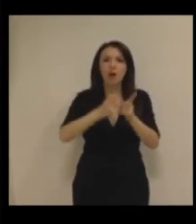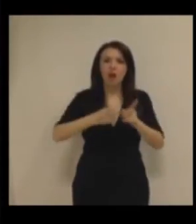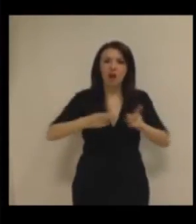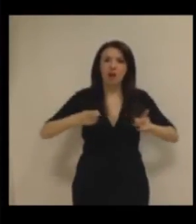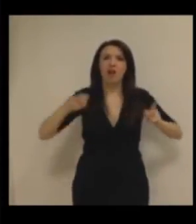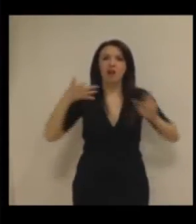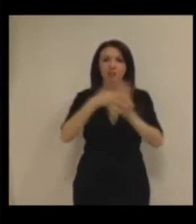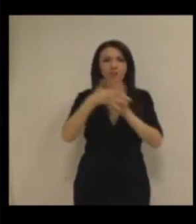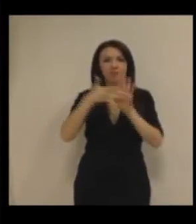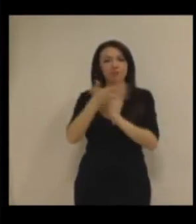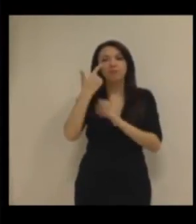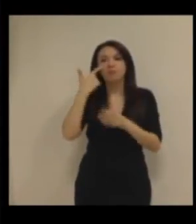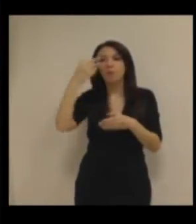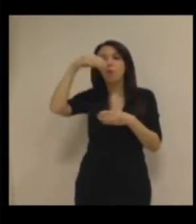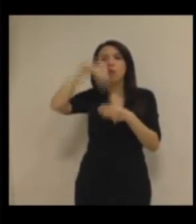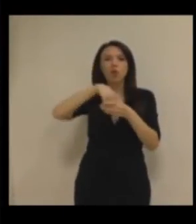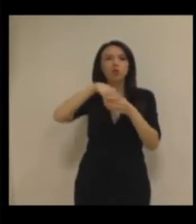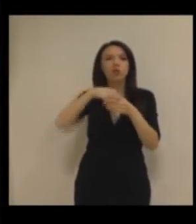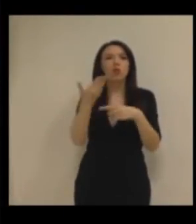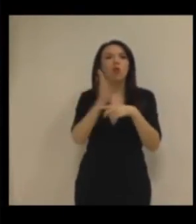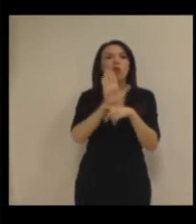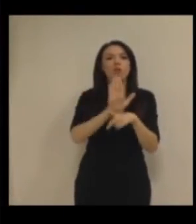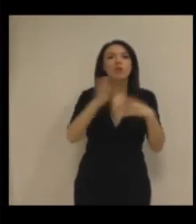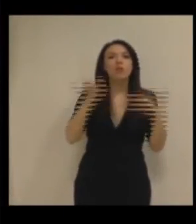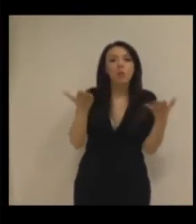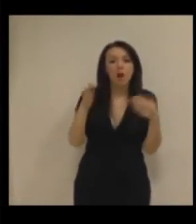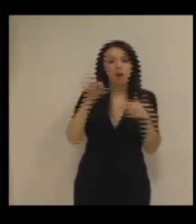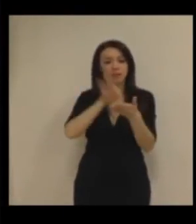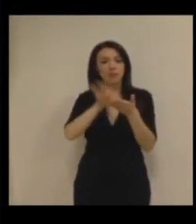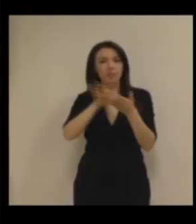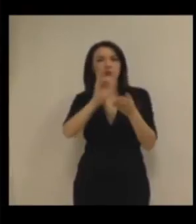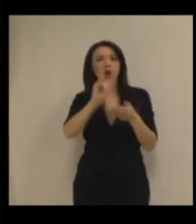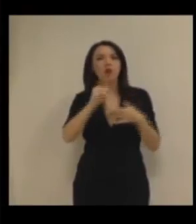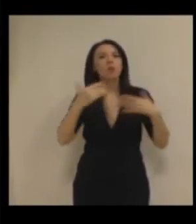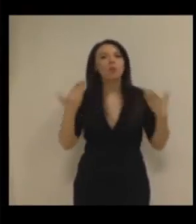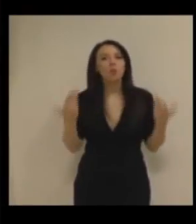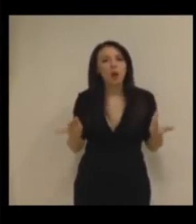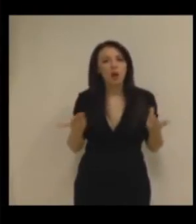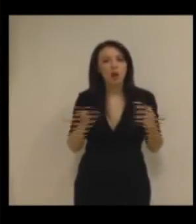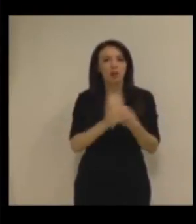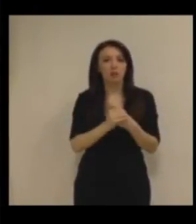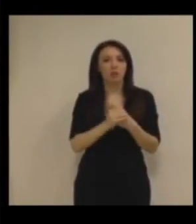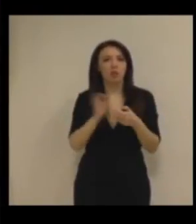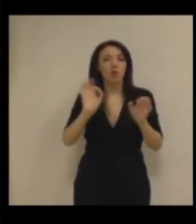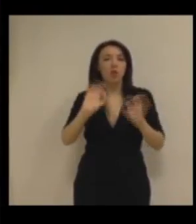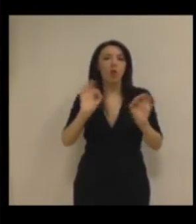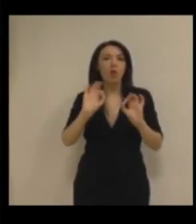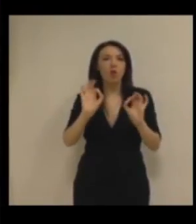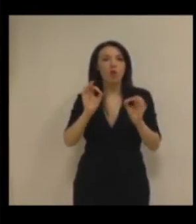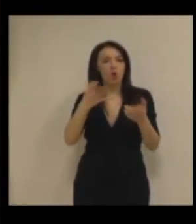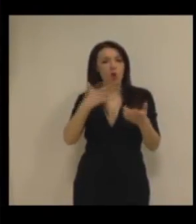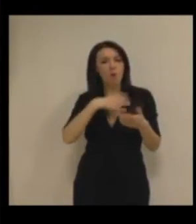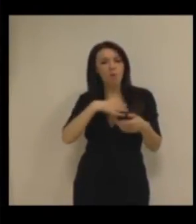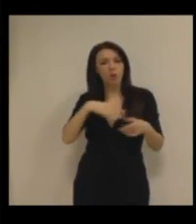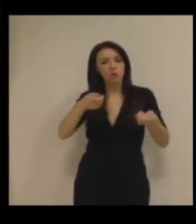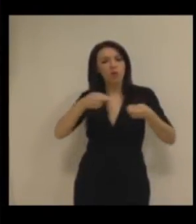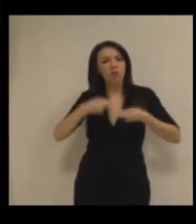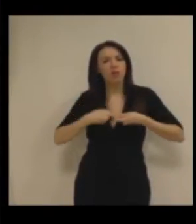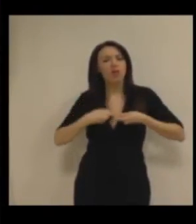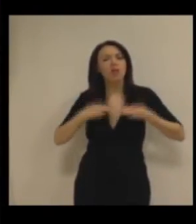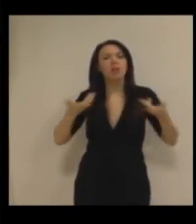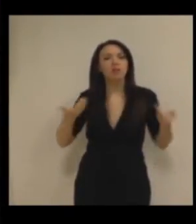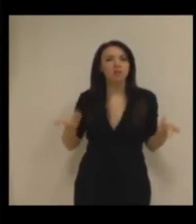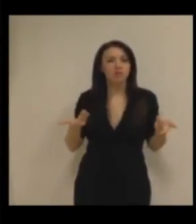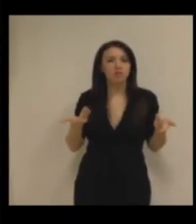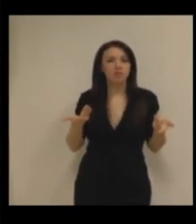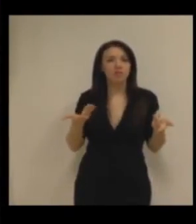Gustavo. ¿Qué contenidos ofrece? ¿Qué servicios tenemos? ¿Qué posibilidades nos proporciona? Es